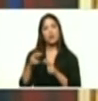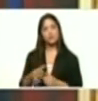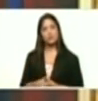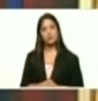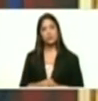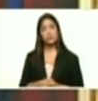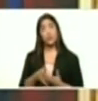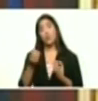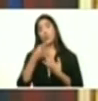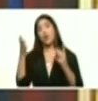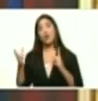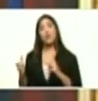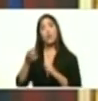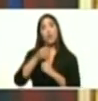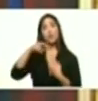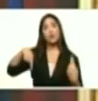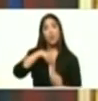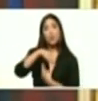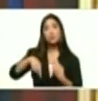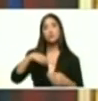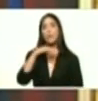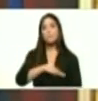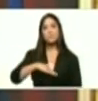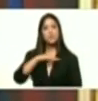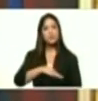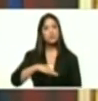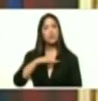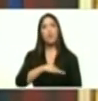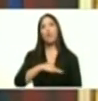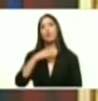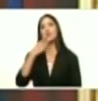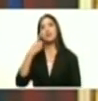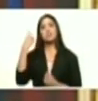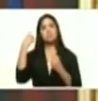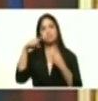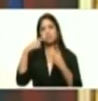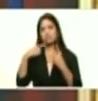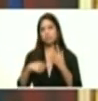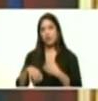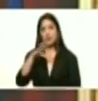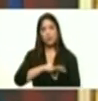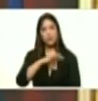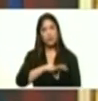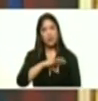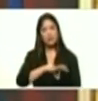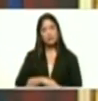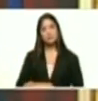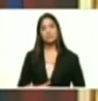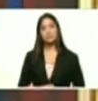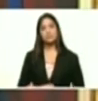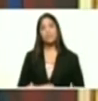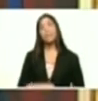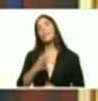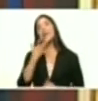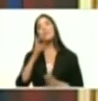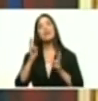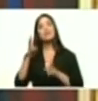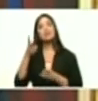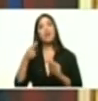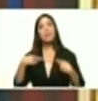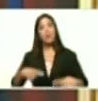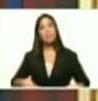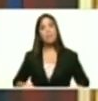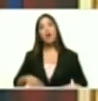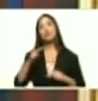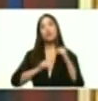los tremendos logros, de la revolución, en las misiones, grandes misiones, y grandes indicadores sociales, en el campo humano, en el campo de la